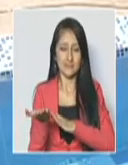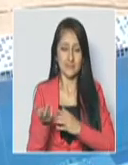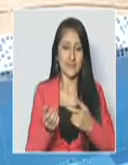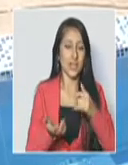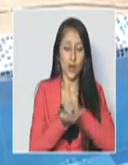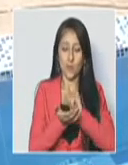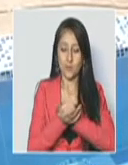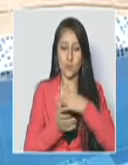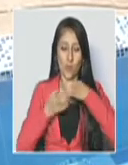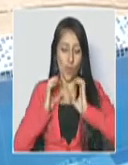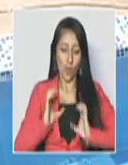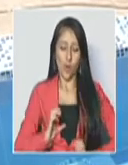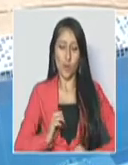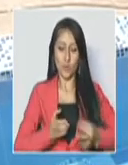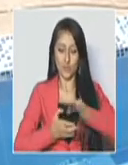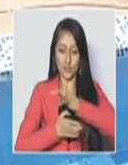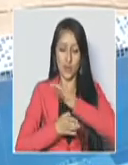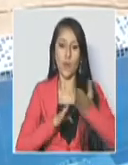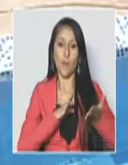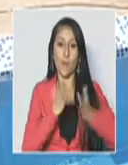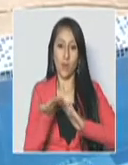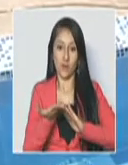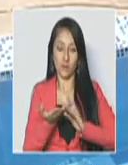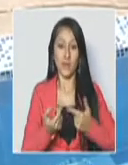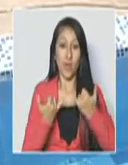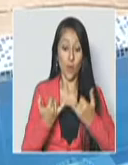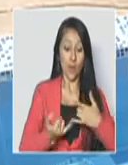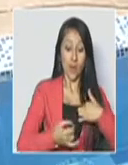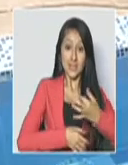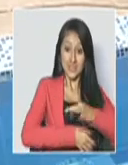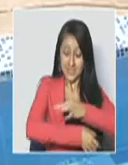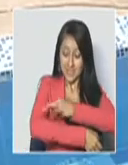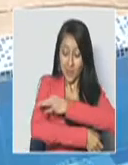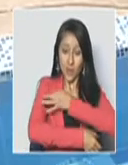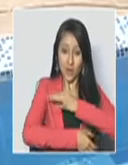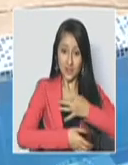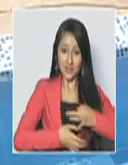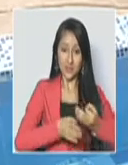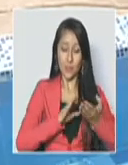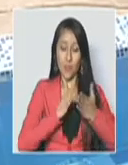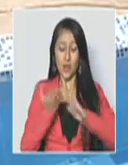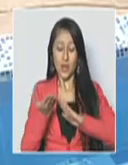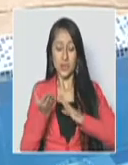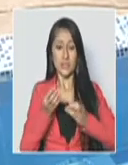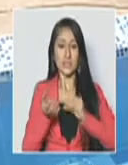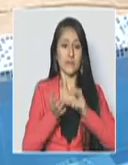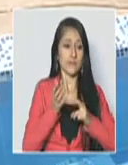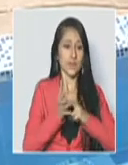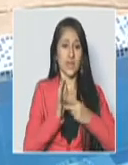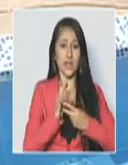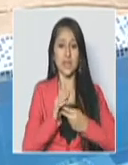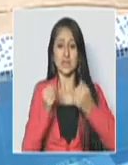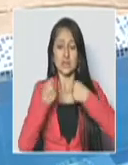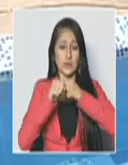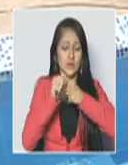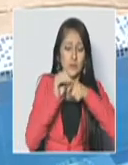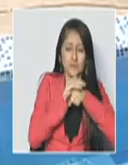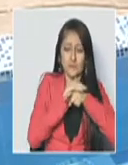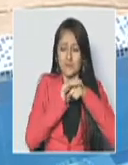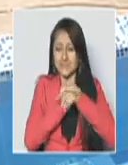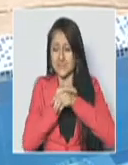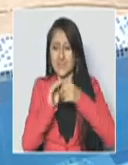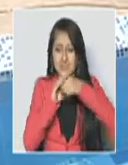células y cuando hay muertes celulares ellas tratan de salir ellas se tratan de salir por el